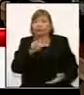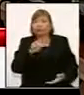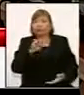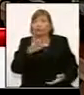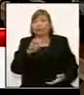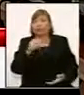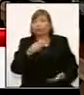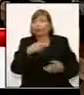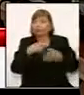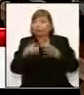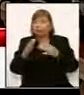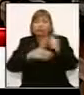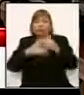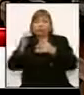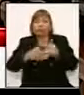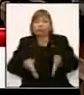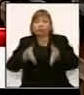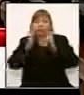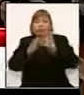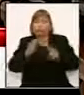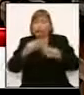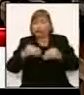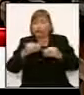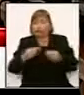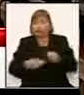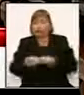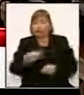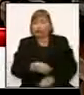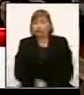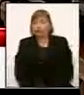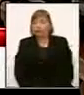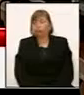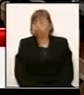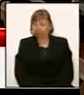pudieran construir condominios y la zona comercial.